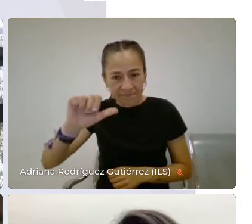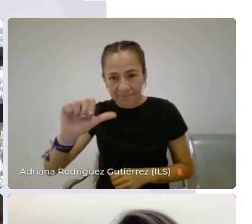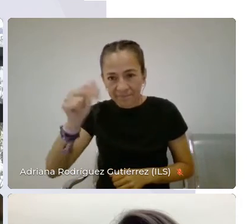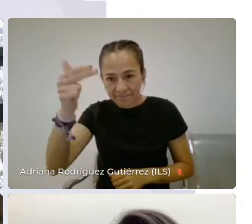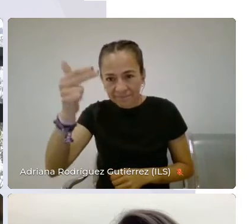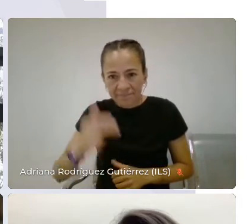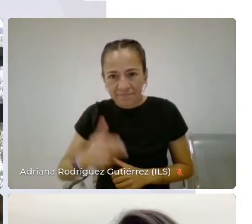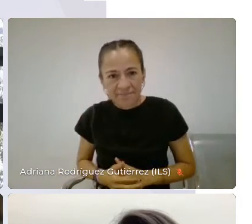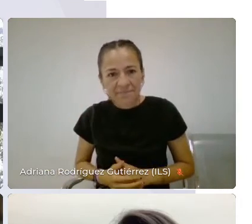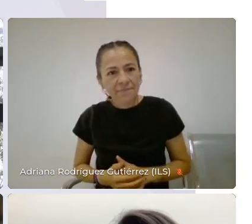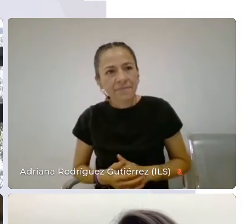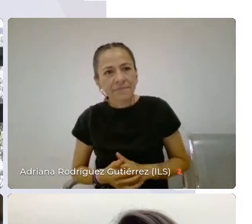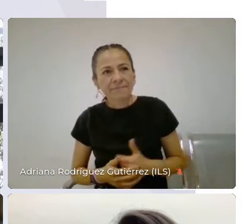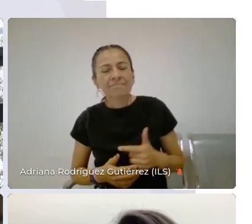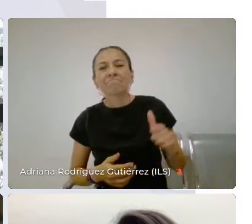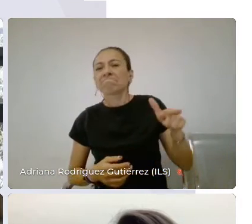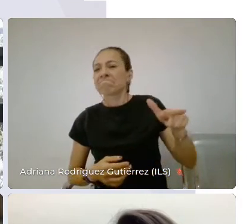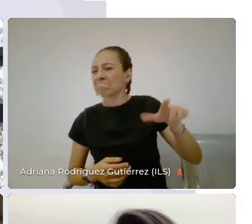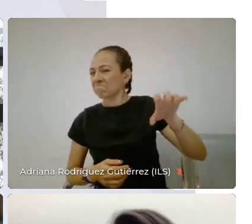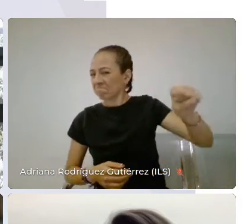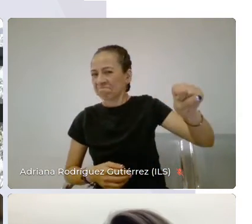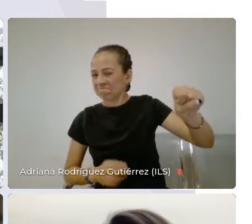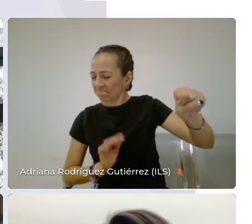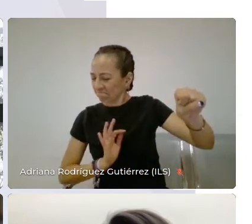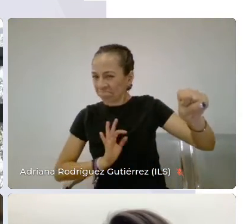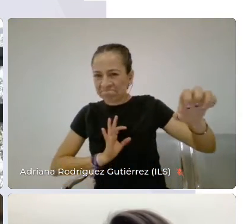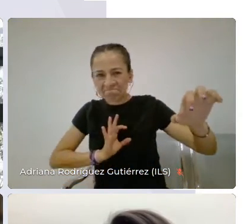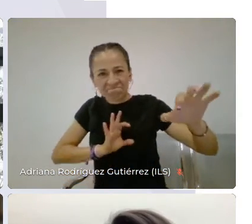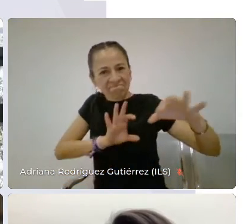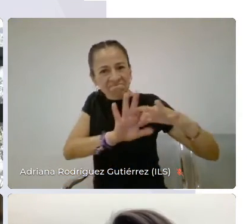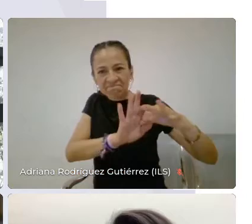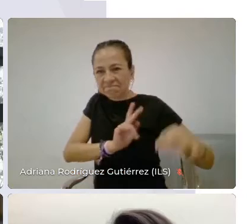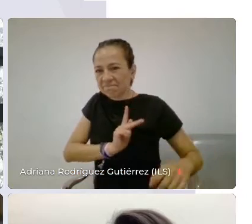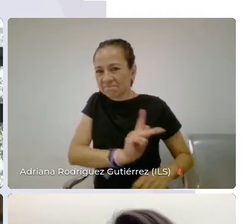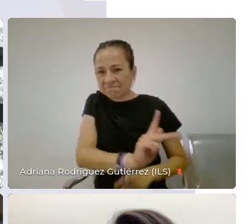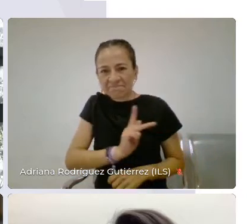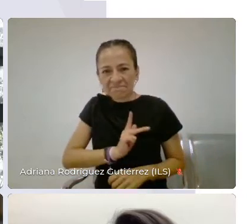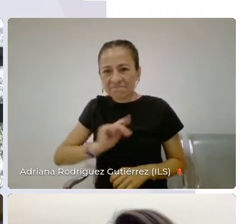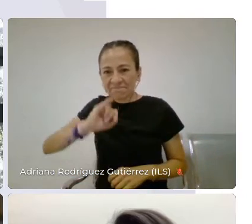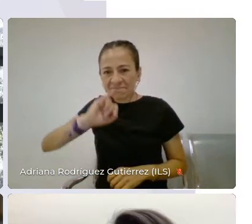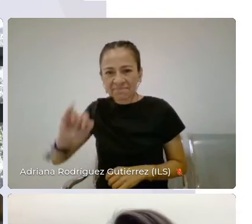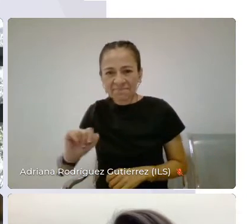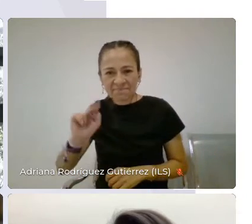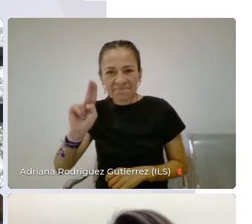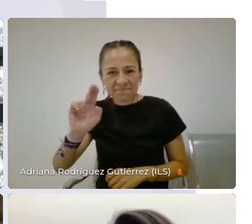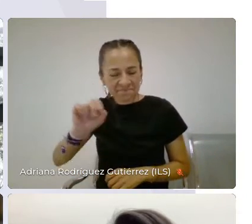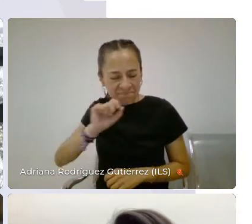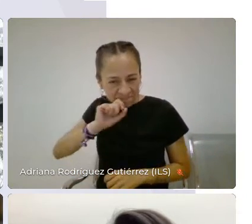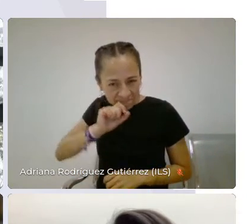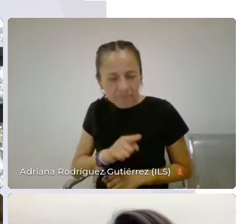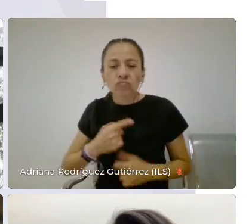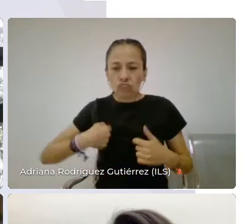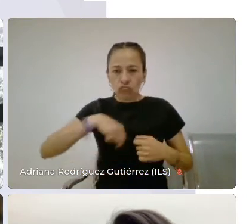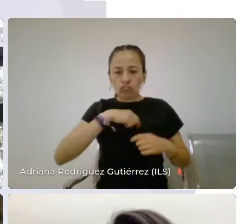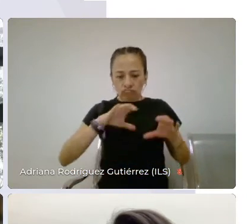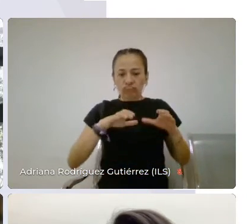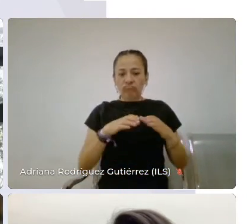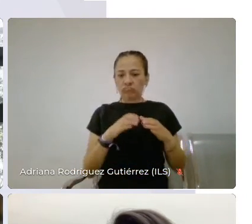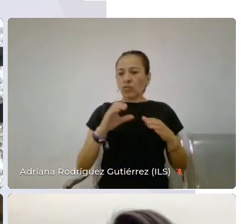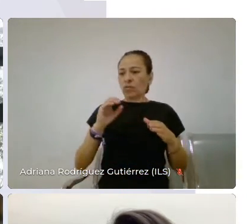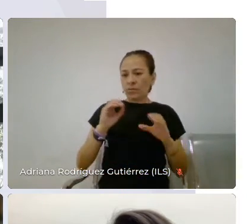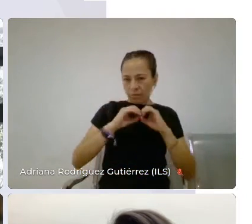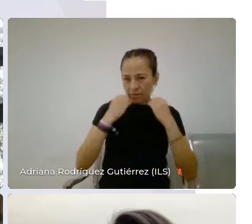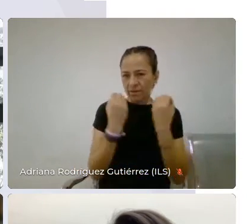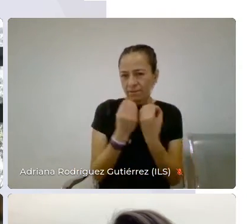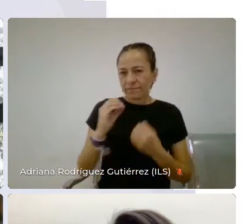Súper, muy conectado con lo que decía Juan. Yo creo que una clave justo, nos pasa mucho en sociedad civil que queremos pensar